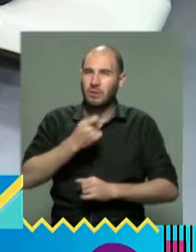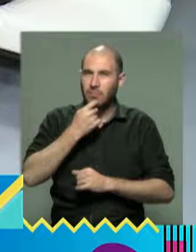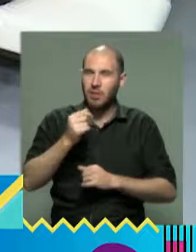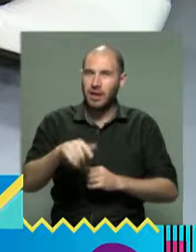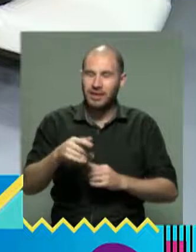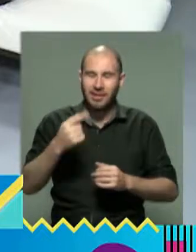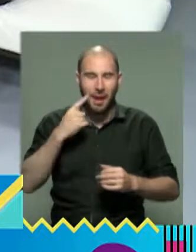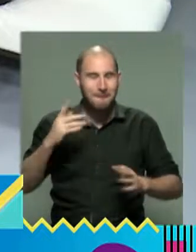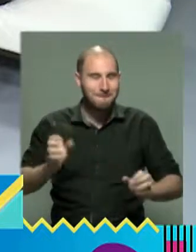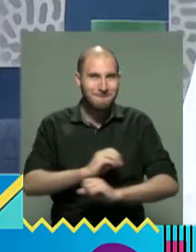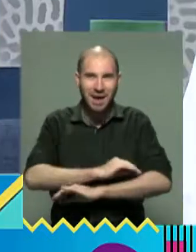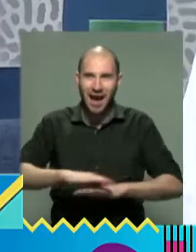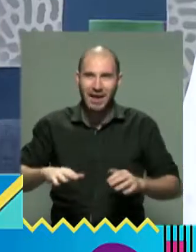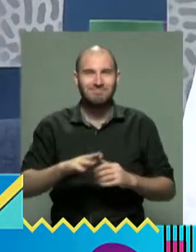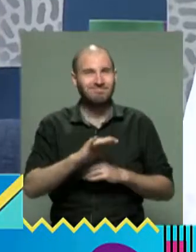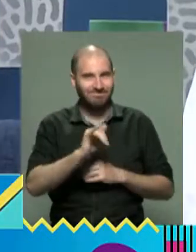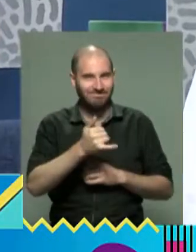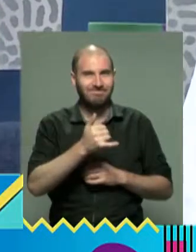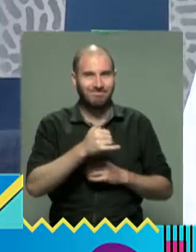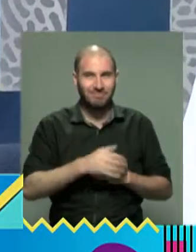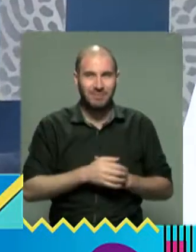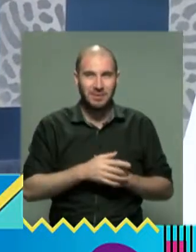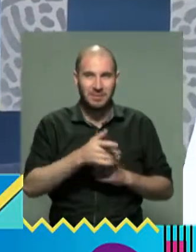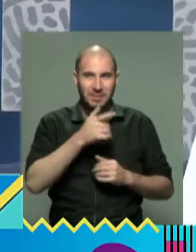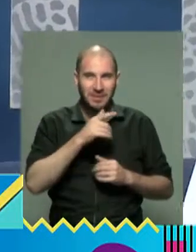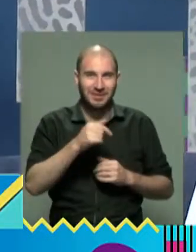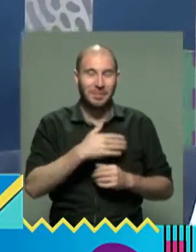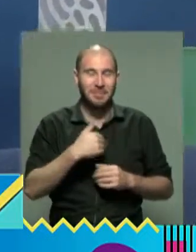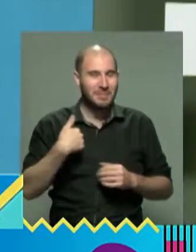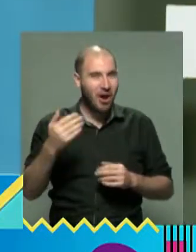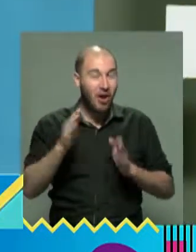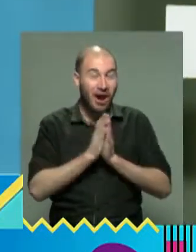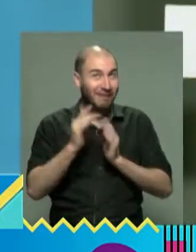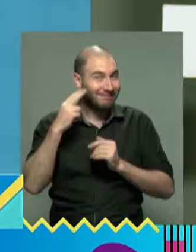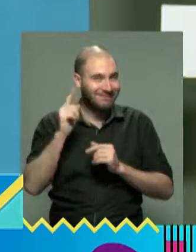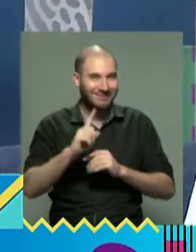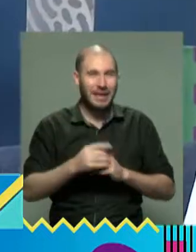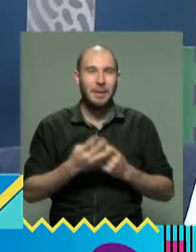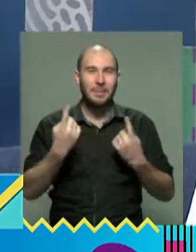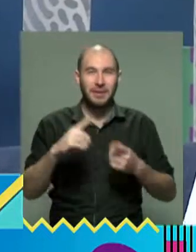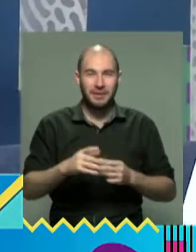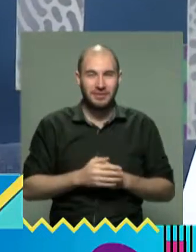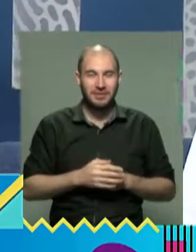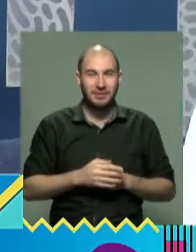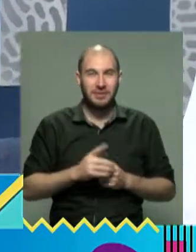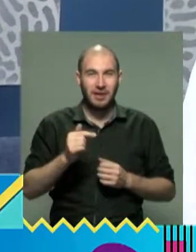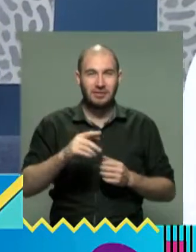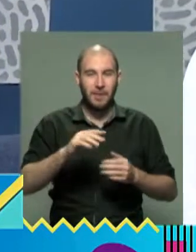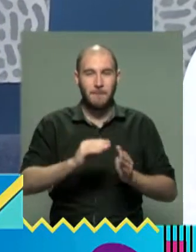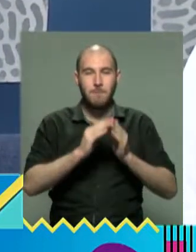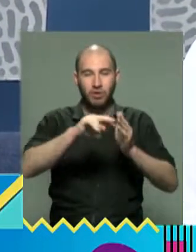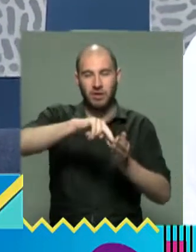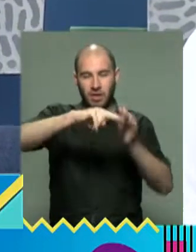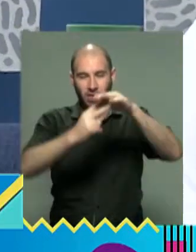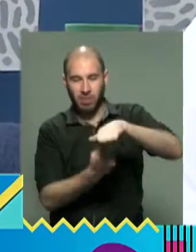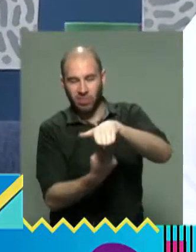salgo? Sí, no me sé. ha pasado, espero que no esté escuchando a mi mamá, pero ha pasado que se ha vuelto el bote y se queda uno